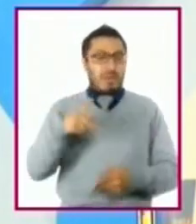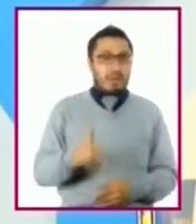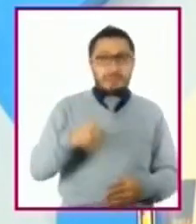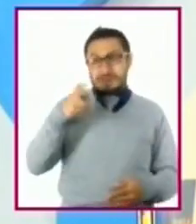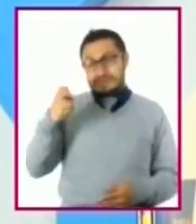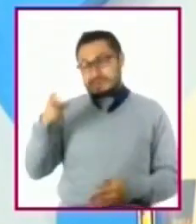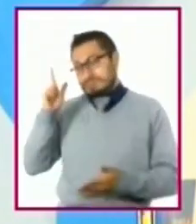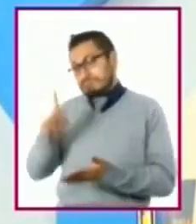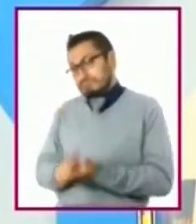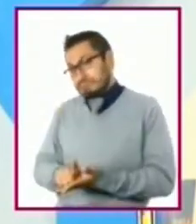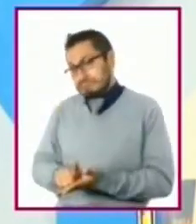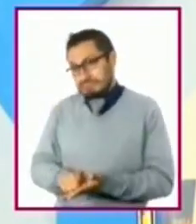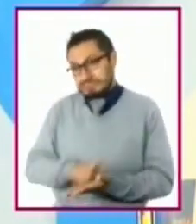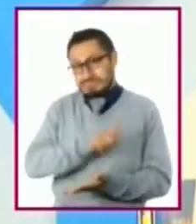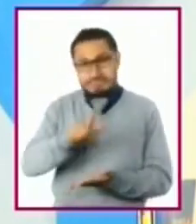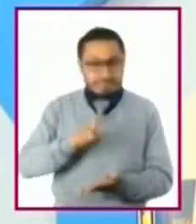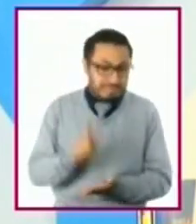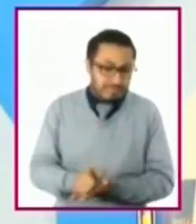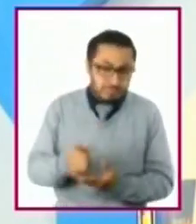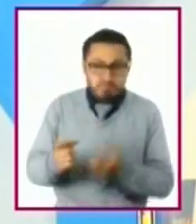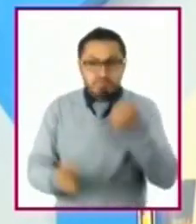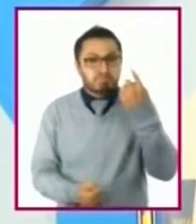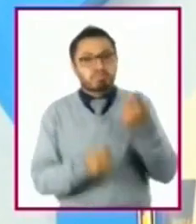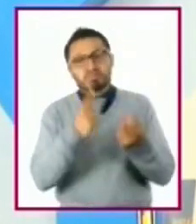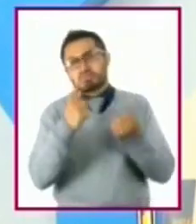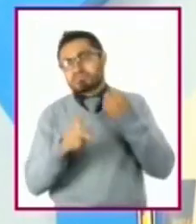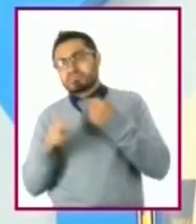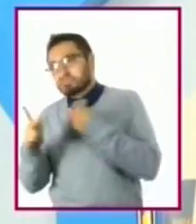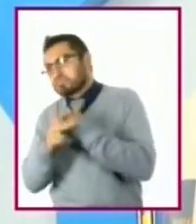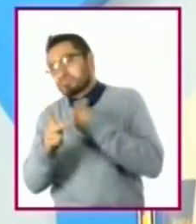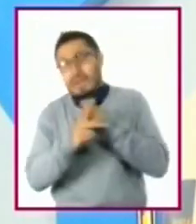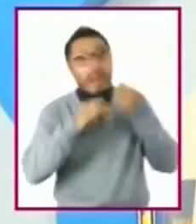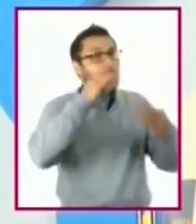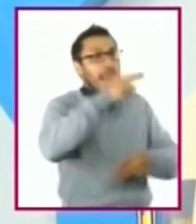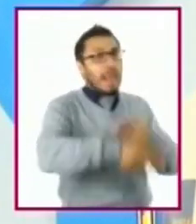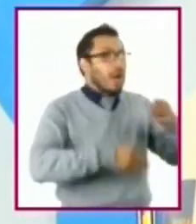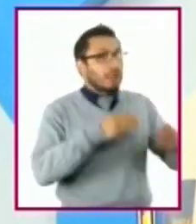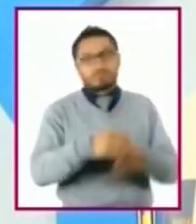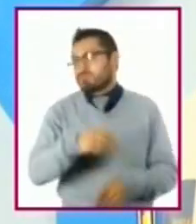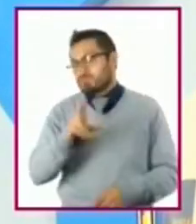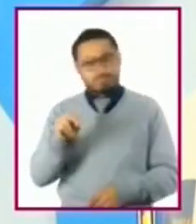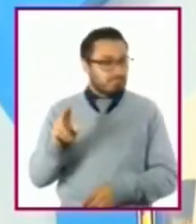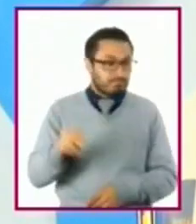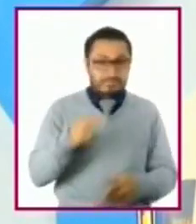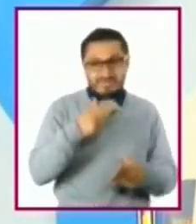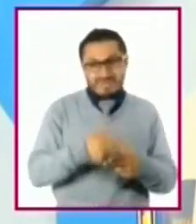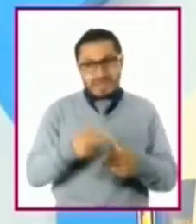leyes eran solo para algunos países y no para todo el mundo. Fue hasta el siglo